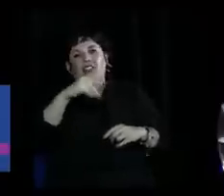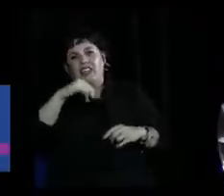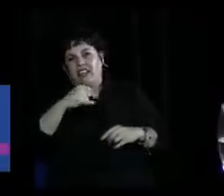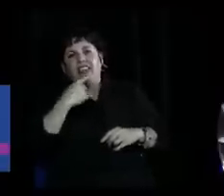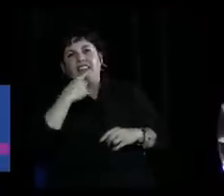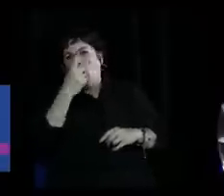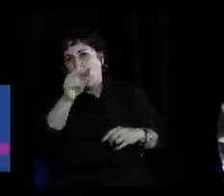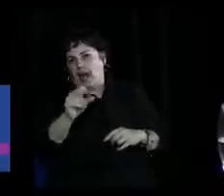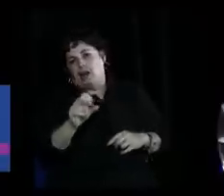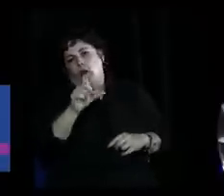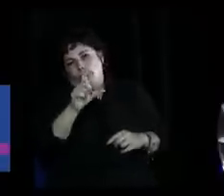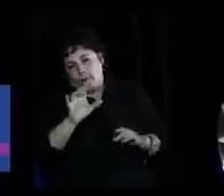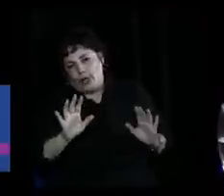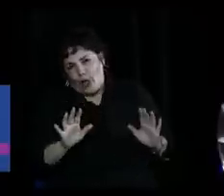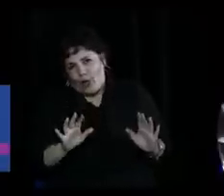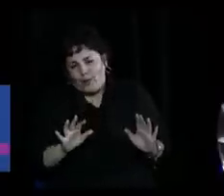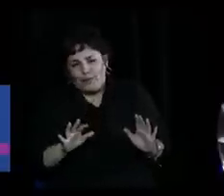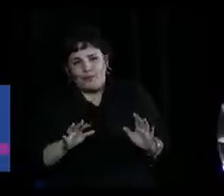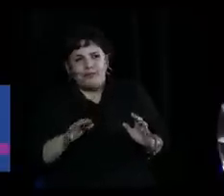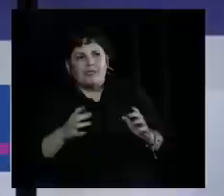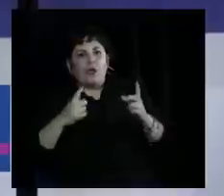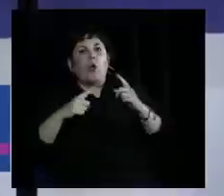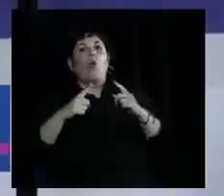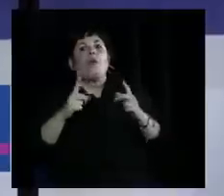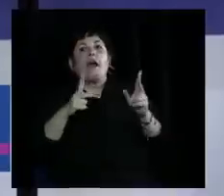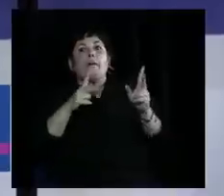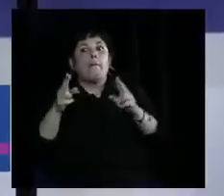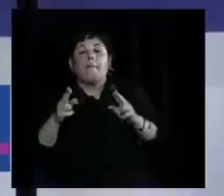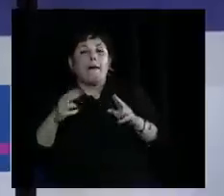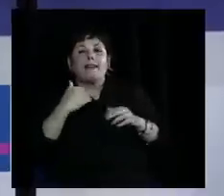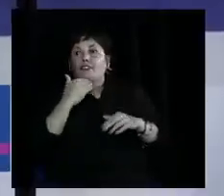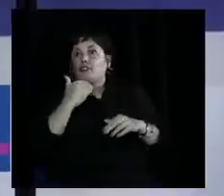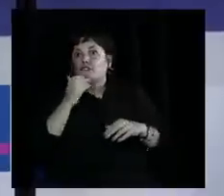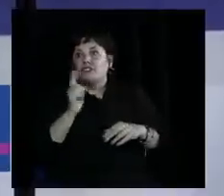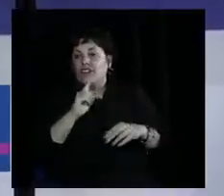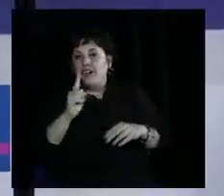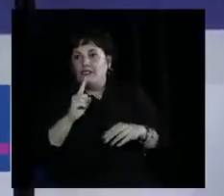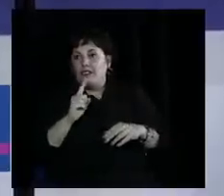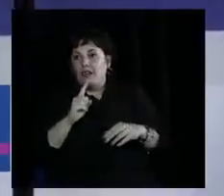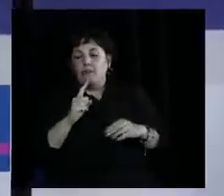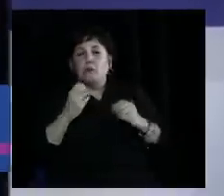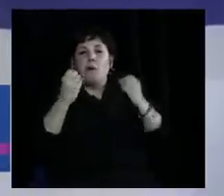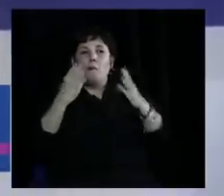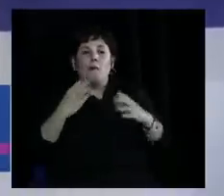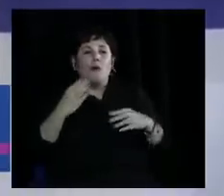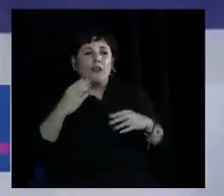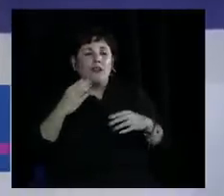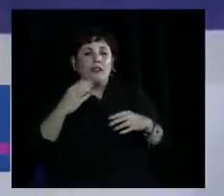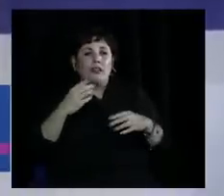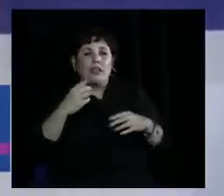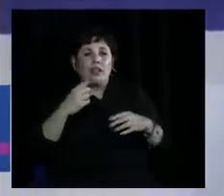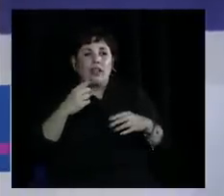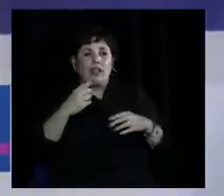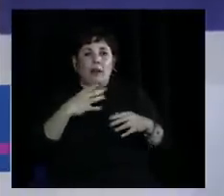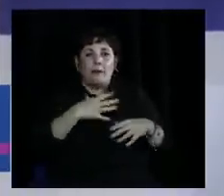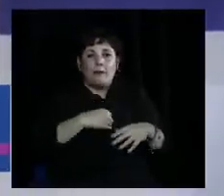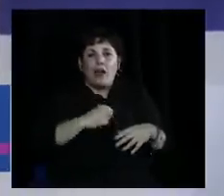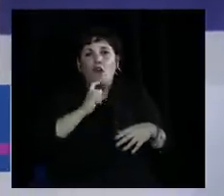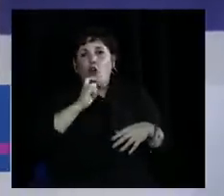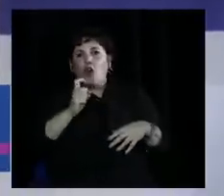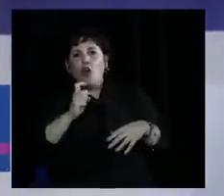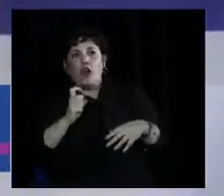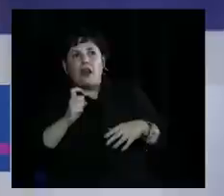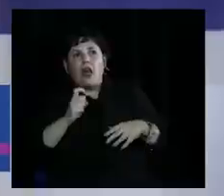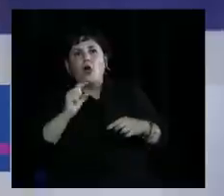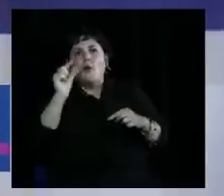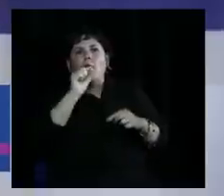Gandini claramente. Claro. No, es que no sabemos, hay una parte que no sabemos. Sí. Porque como son pocos los legisladores del oficialismo que salen a batirse en